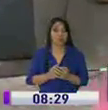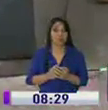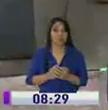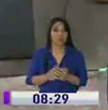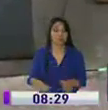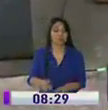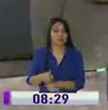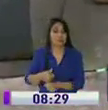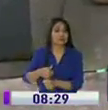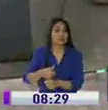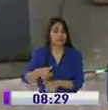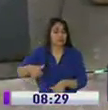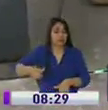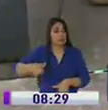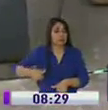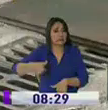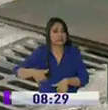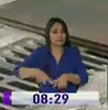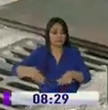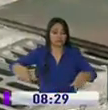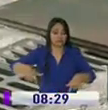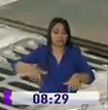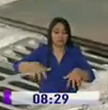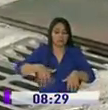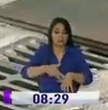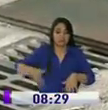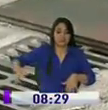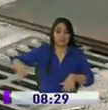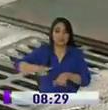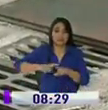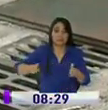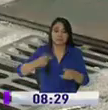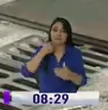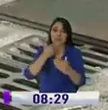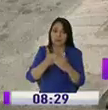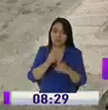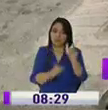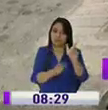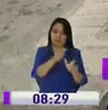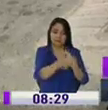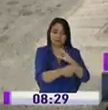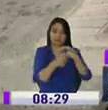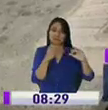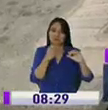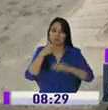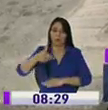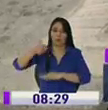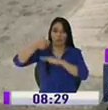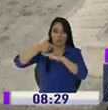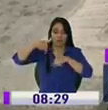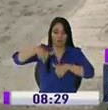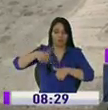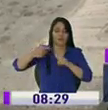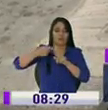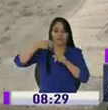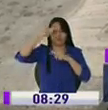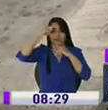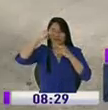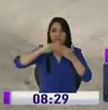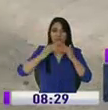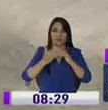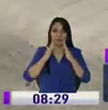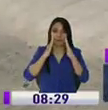ahí atrapados. Pero gracias al trabajo conjunto entre la ciudadanía, las autoridades y este su primer noticiero de la comunidad,